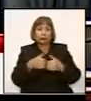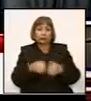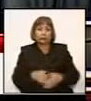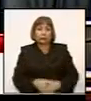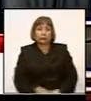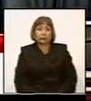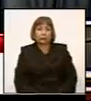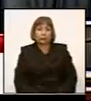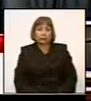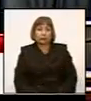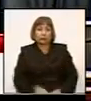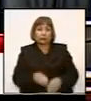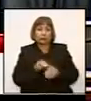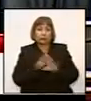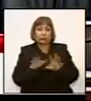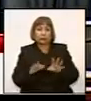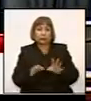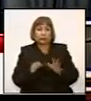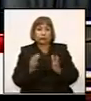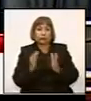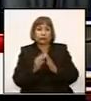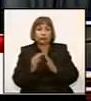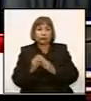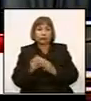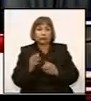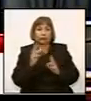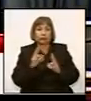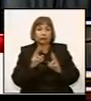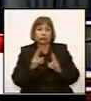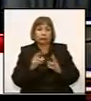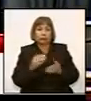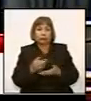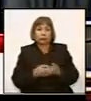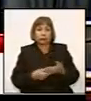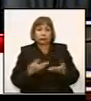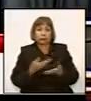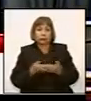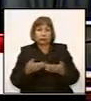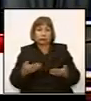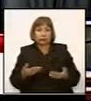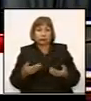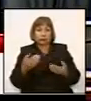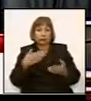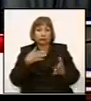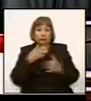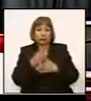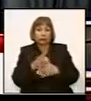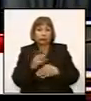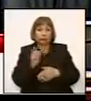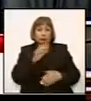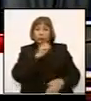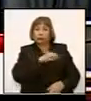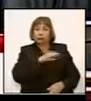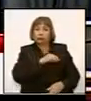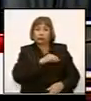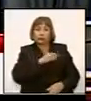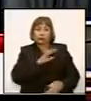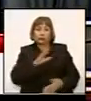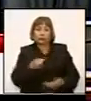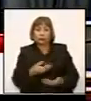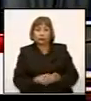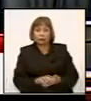Una boom inmobiliario que se podría dar, ojalá esta sea una herramienta para que esto ocurra, que va a beneficiar al final